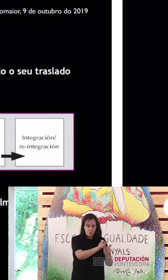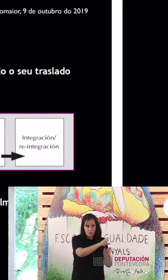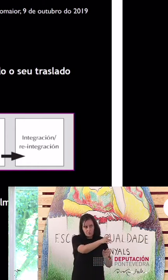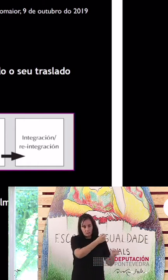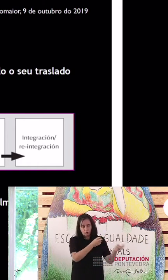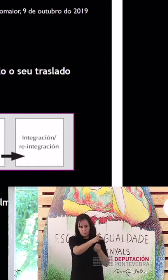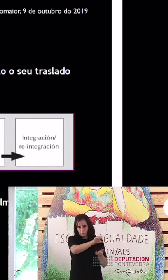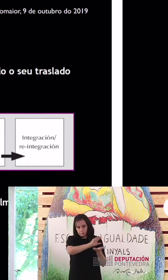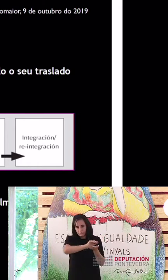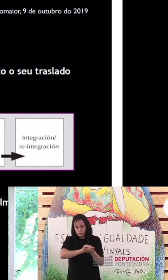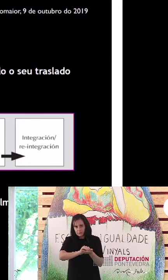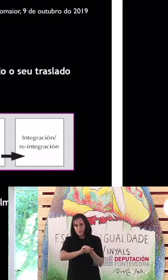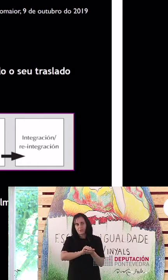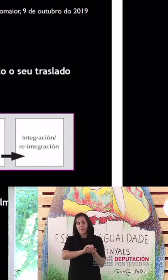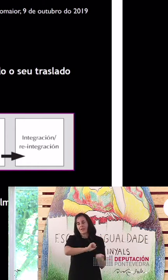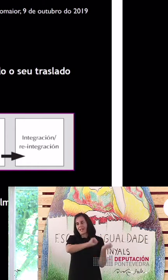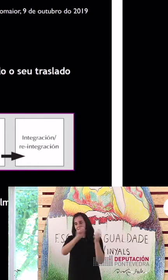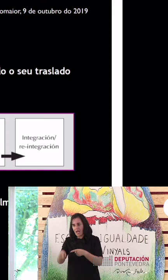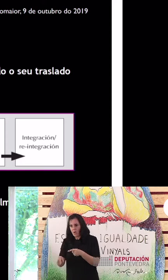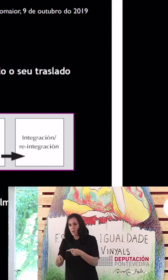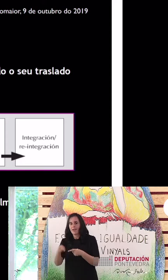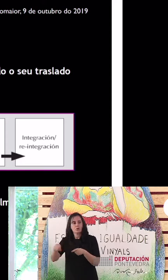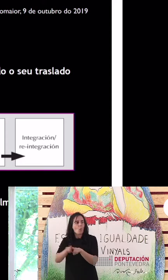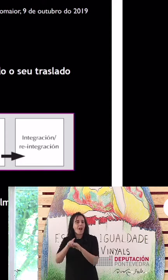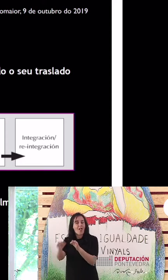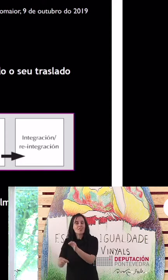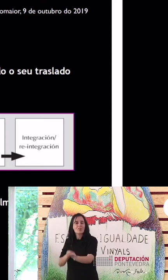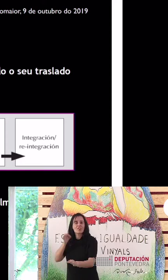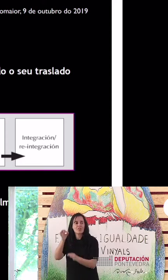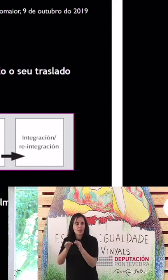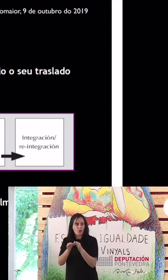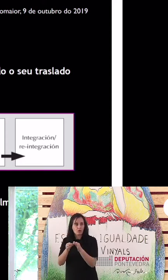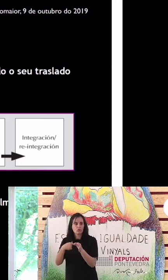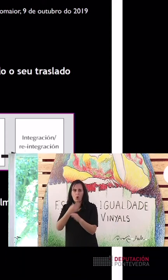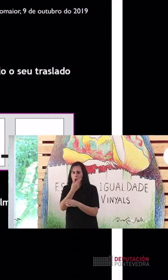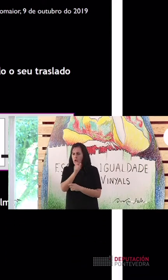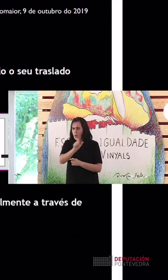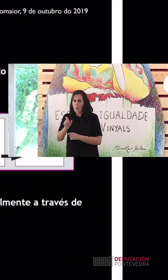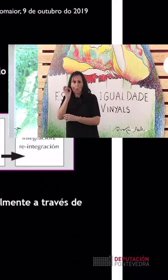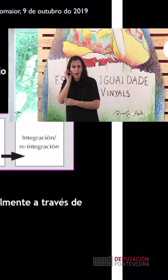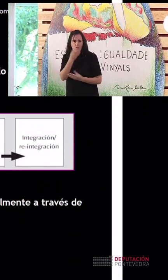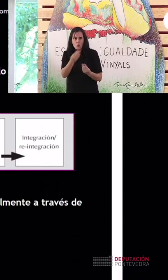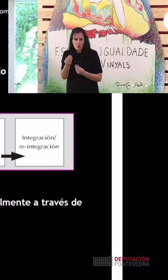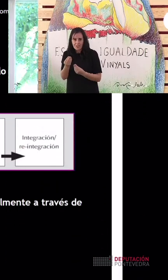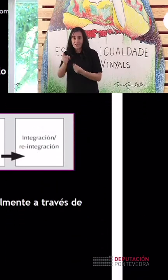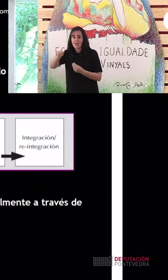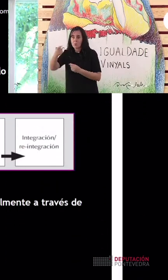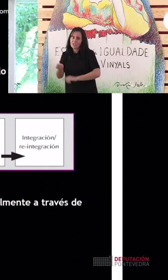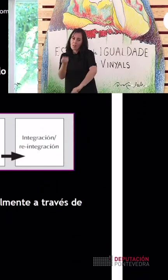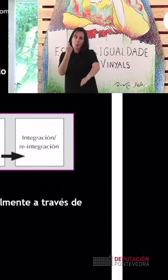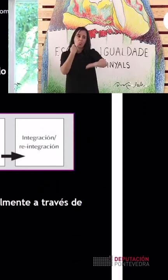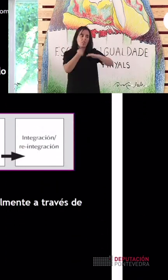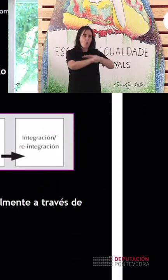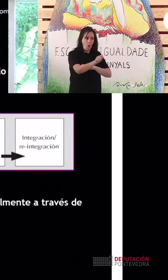Eu coñezo moitas mulleres que foron retratadas, é dicir, que despois de voltas do país de orixen volveron a padecer esa